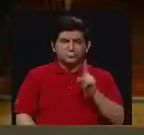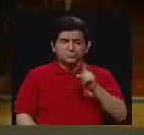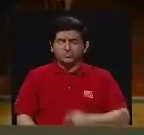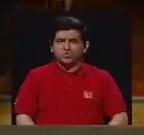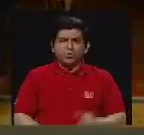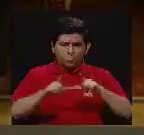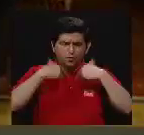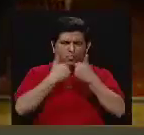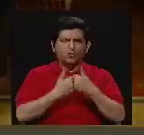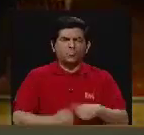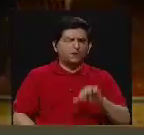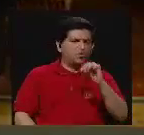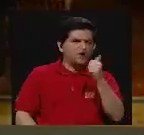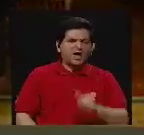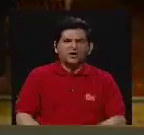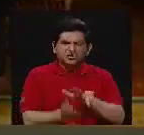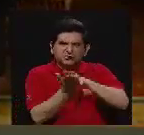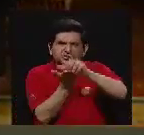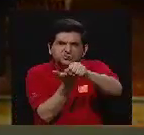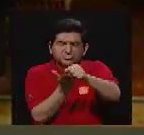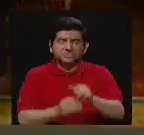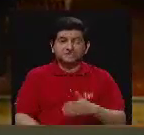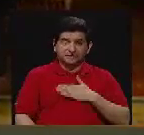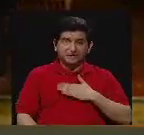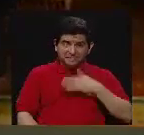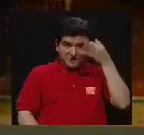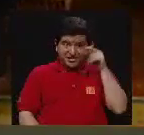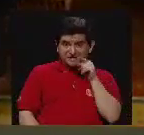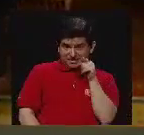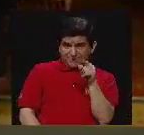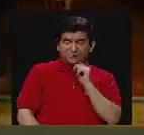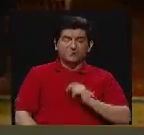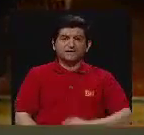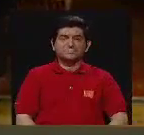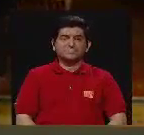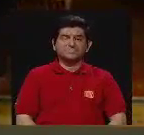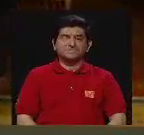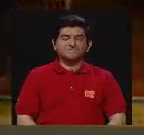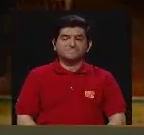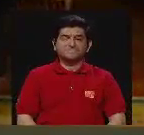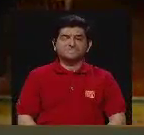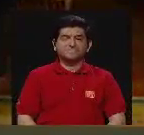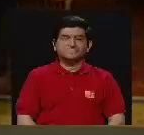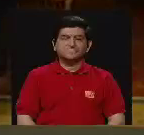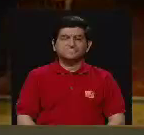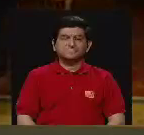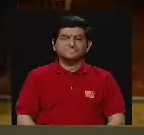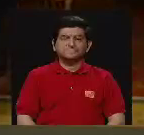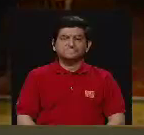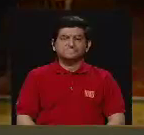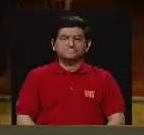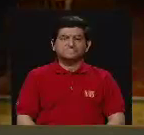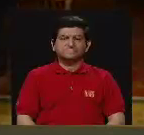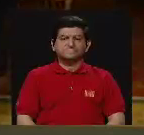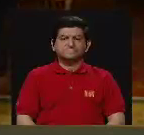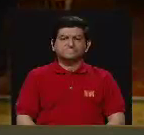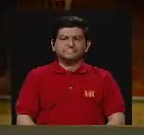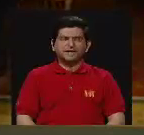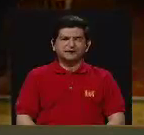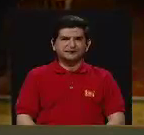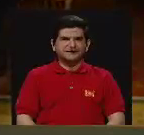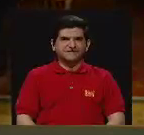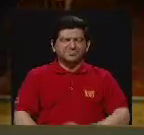depredadora. Claro que sí. Ahora, mi punto es ese, es que todo es